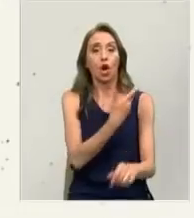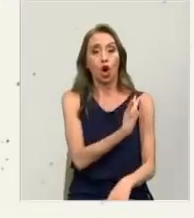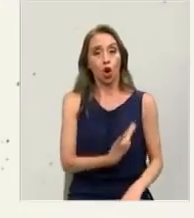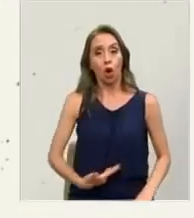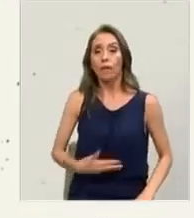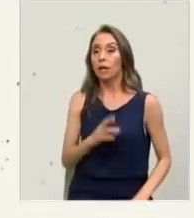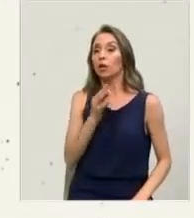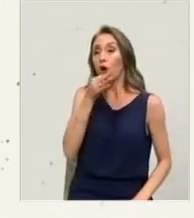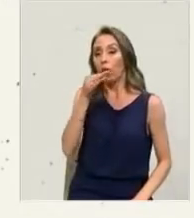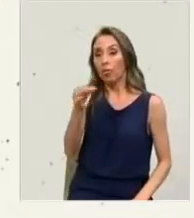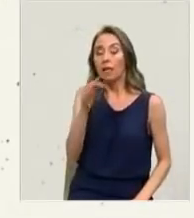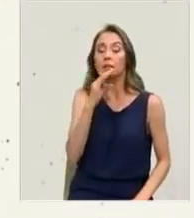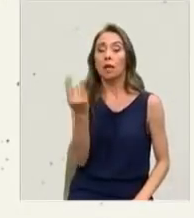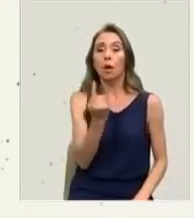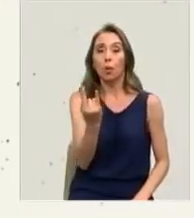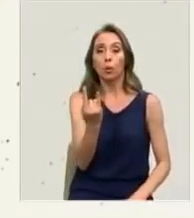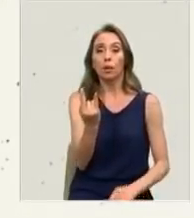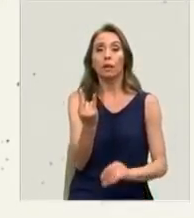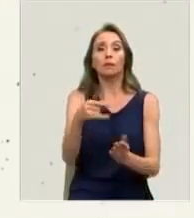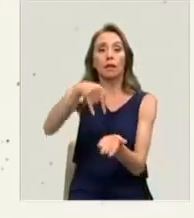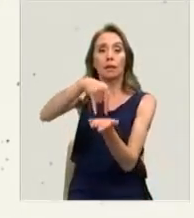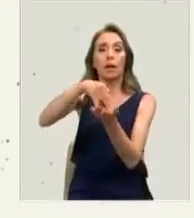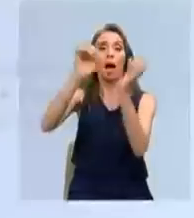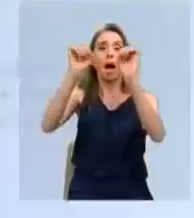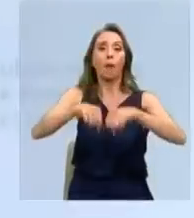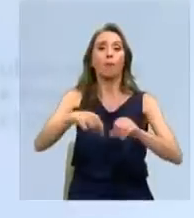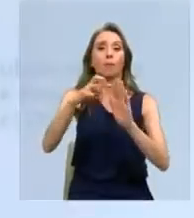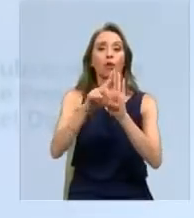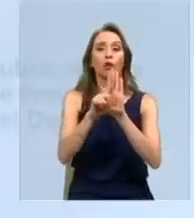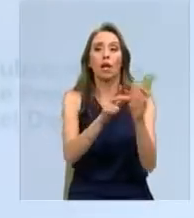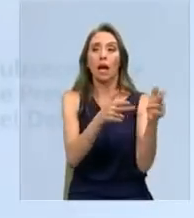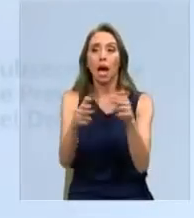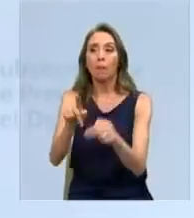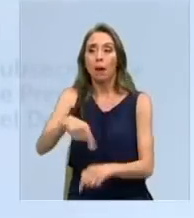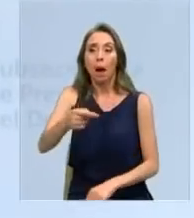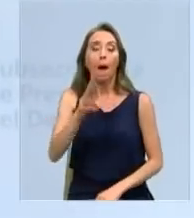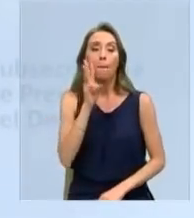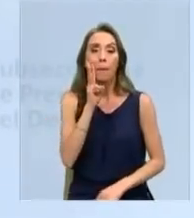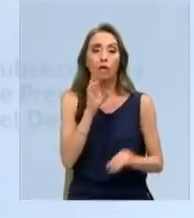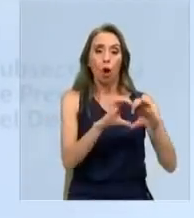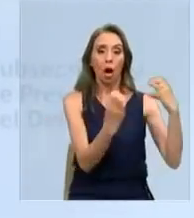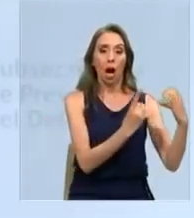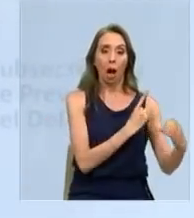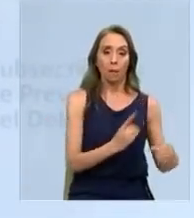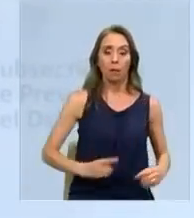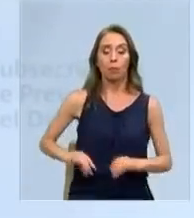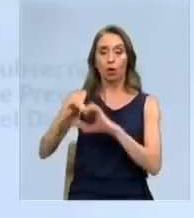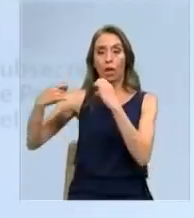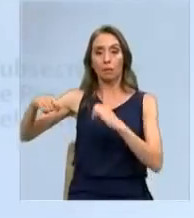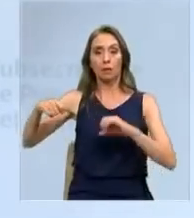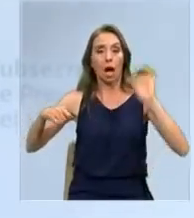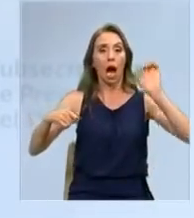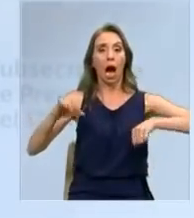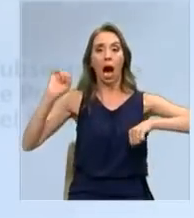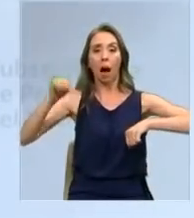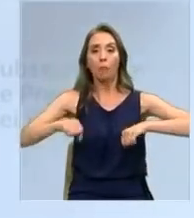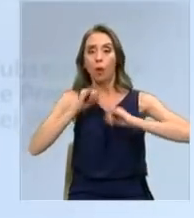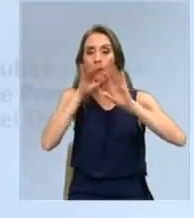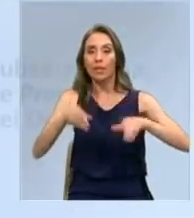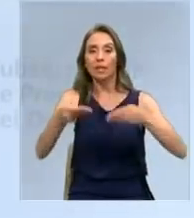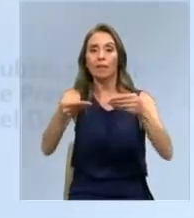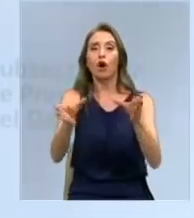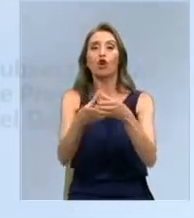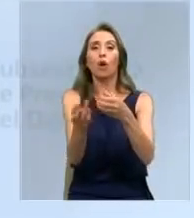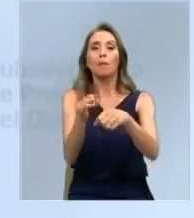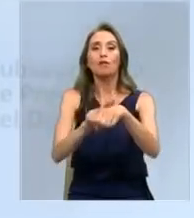gobierno dicen, se hace urgente aprobar la ley de armas. Esperamos que este miércoles tanto la Cámara como el Senado aprueben el informe de la Comisión